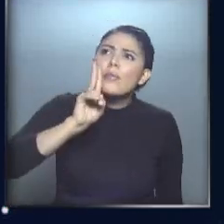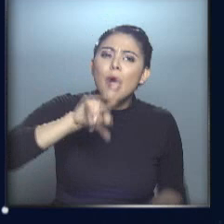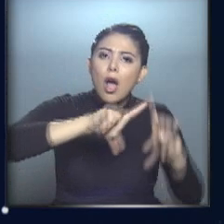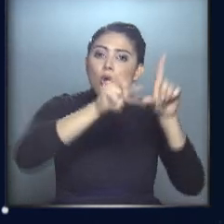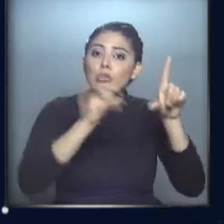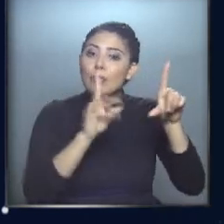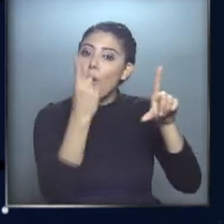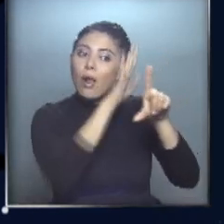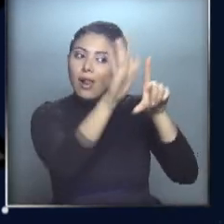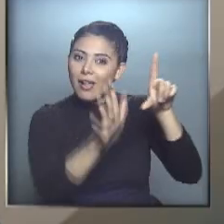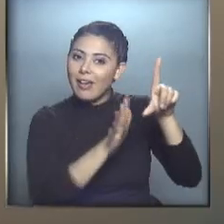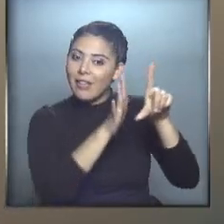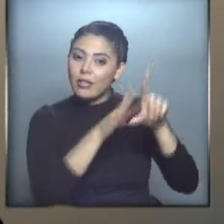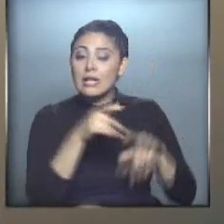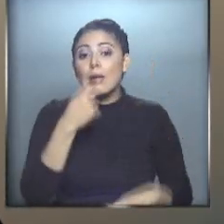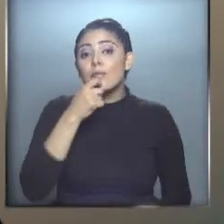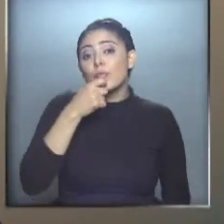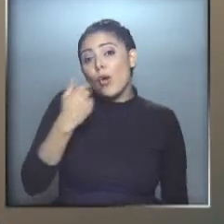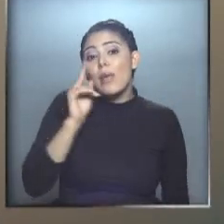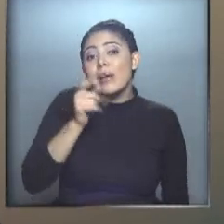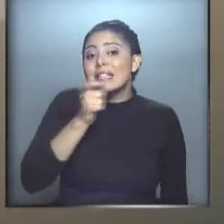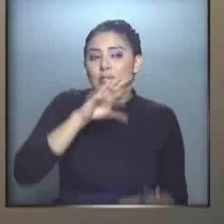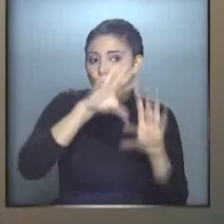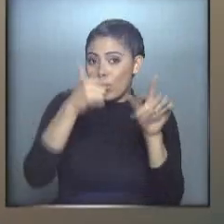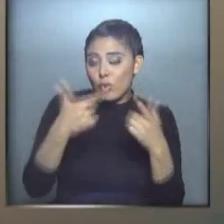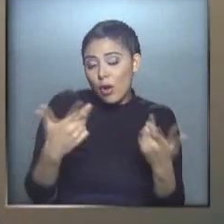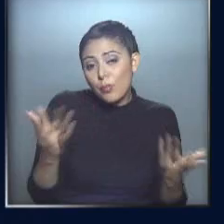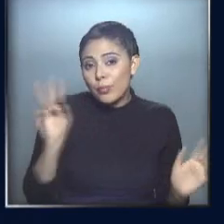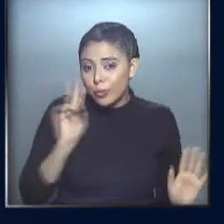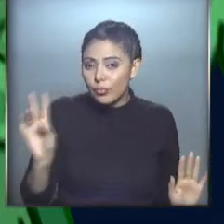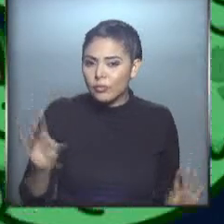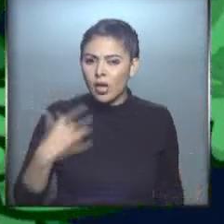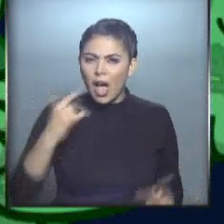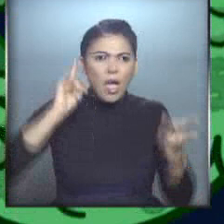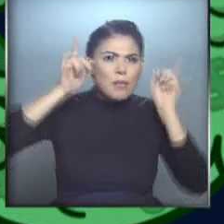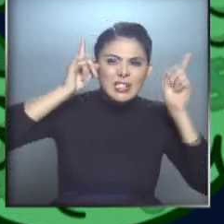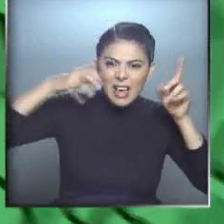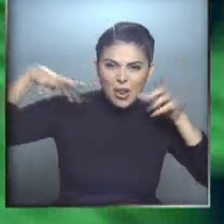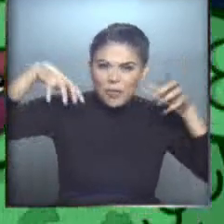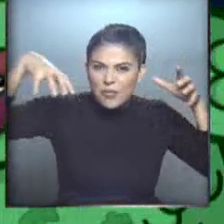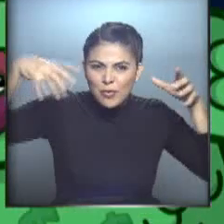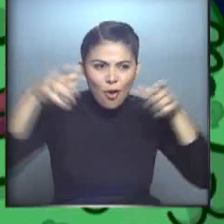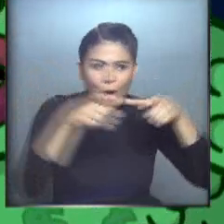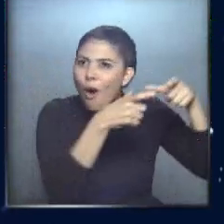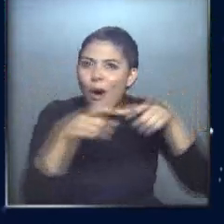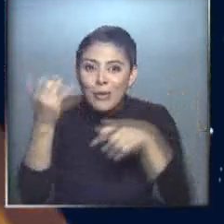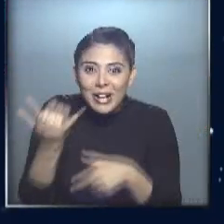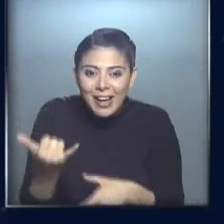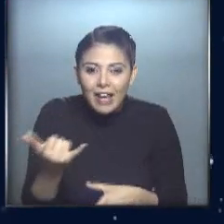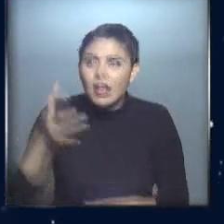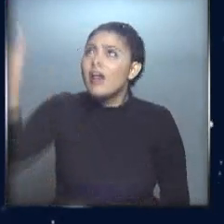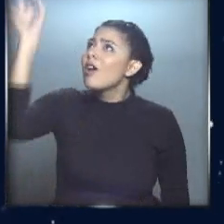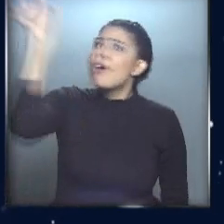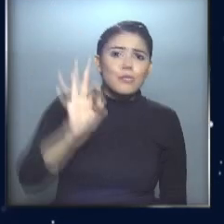luna, pero de un solo lado? Quizá podamos verla si hoy no está nublado. Hay marcianos, alienígenas y ovnis voladores.